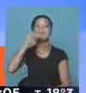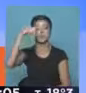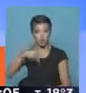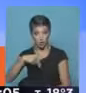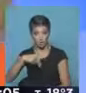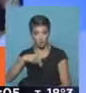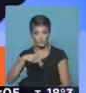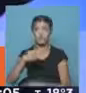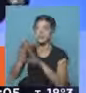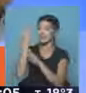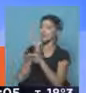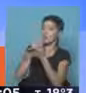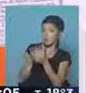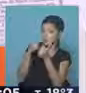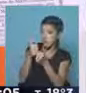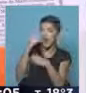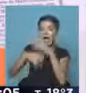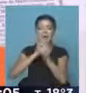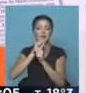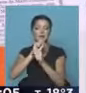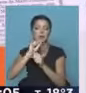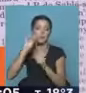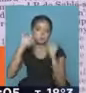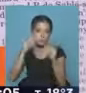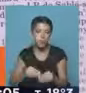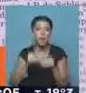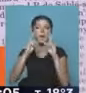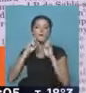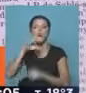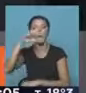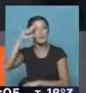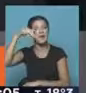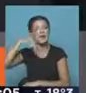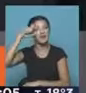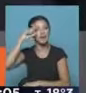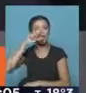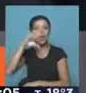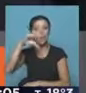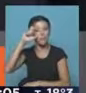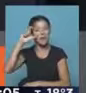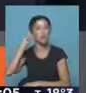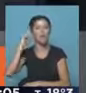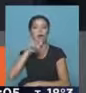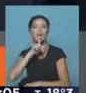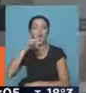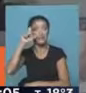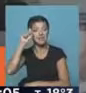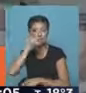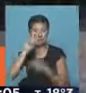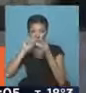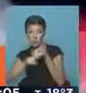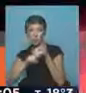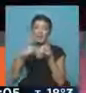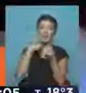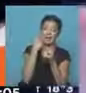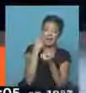favorito en las encuestas hasta que se destapó el llamado Penélope Gate, un escándalo por corrupción que involucró a su mujer y a